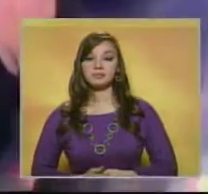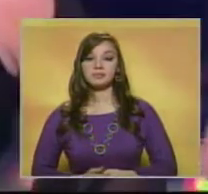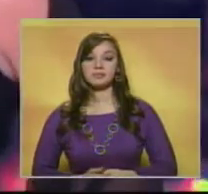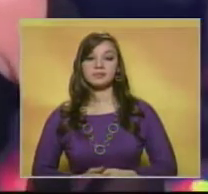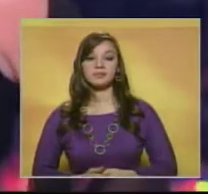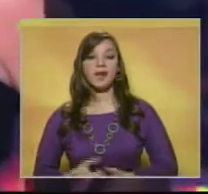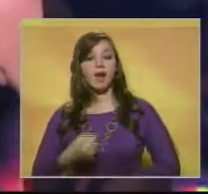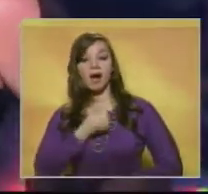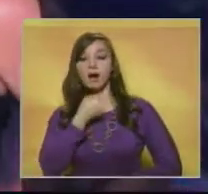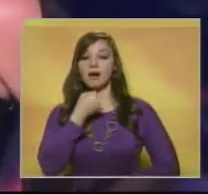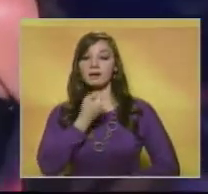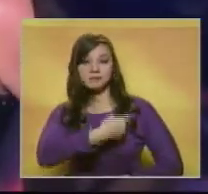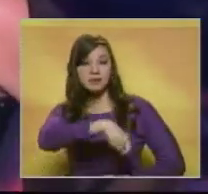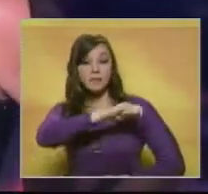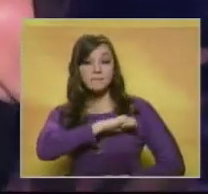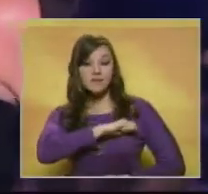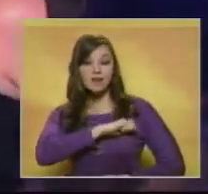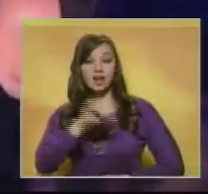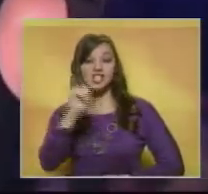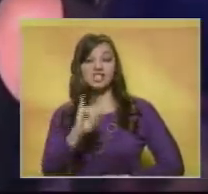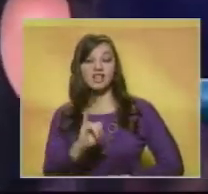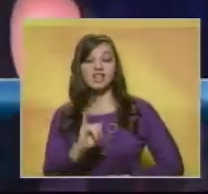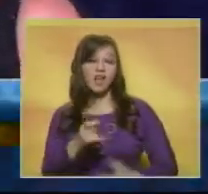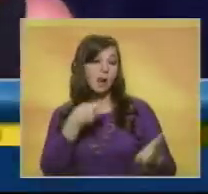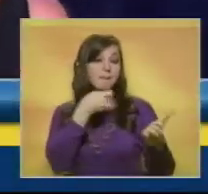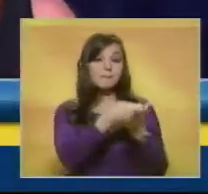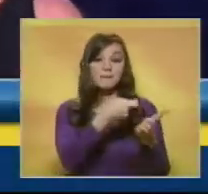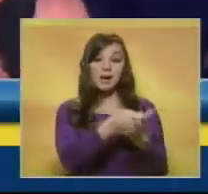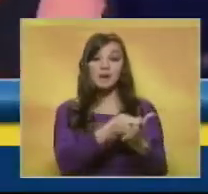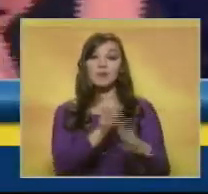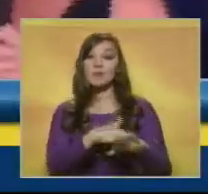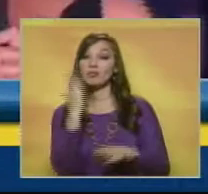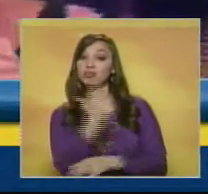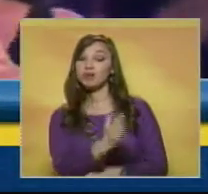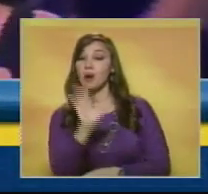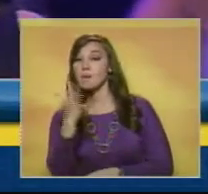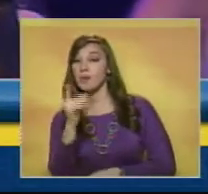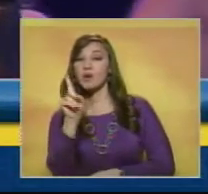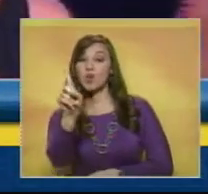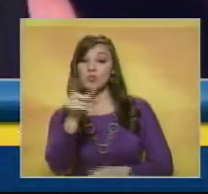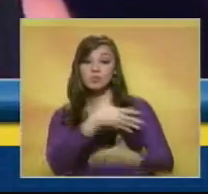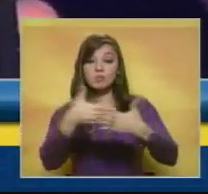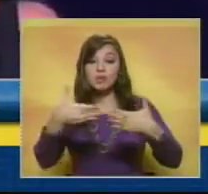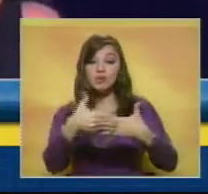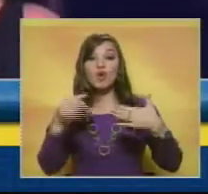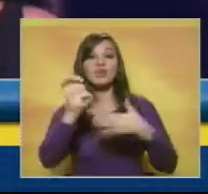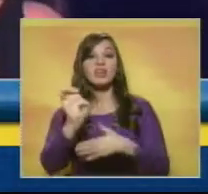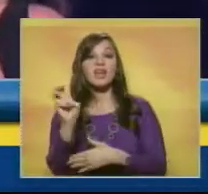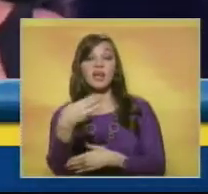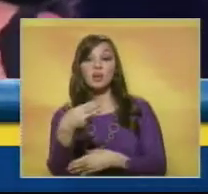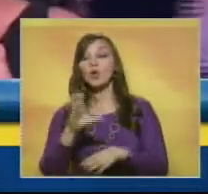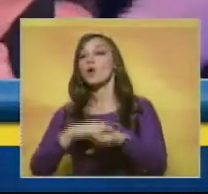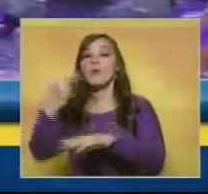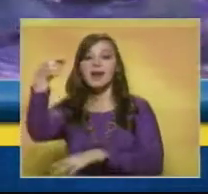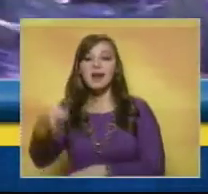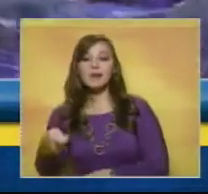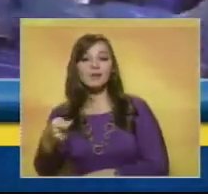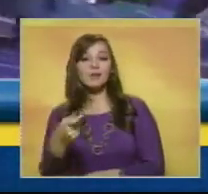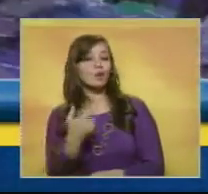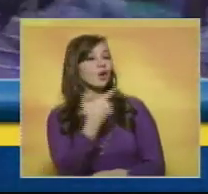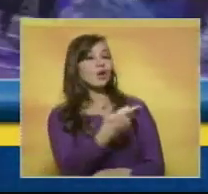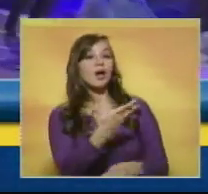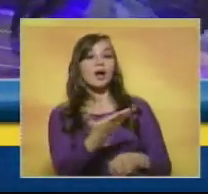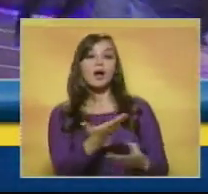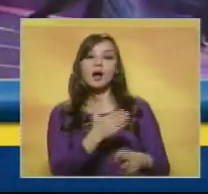La cantante española Isabel Pantoja pagará la multa de algo más de 1 millón de euros impuesta por un tribunal antes de pedir